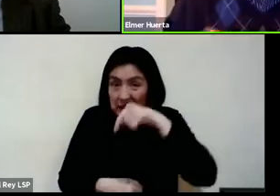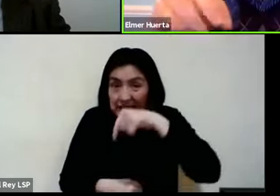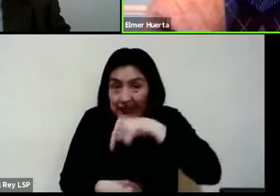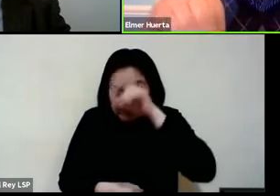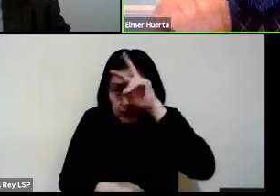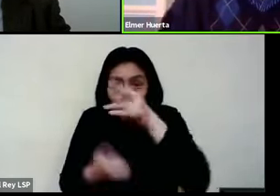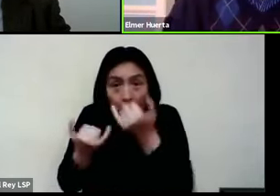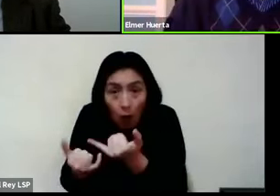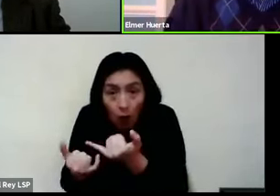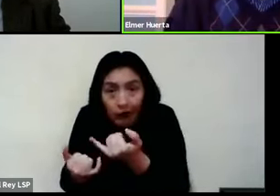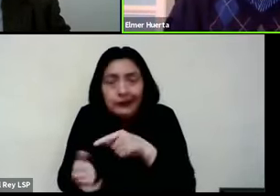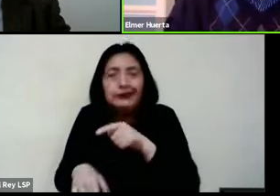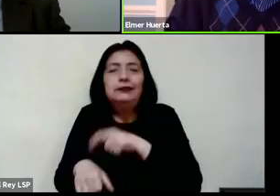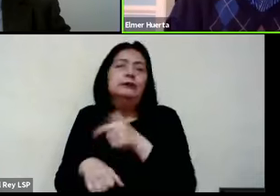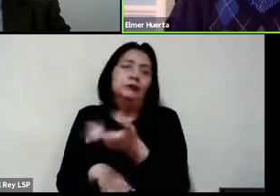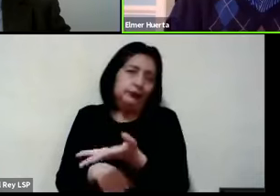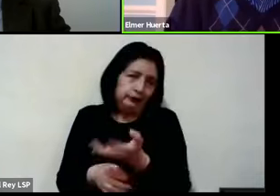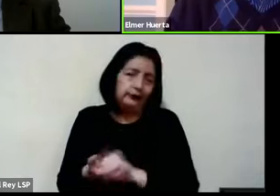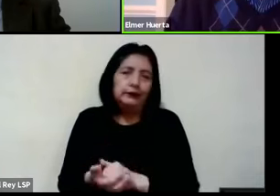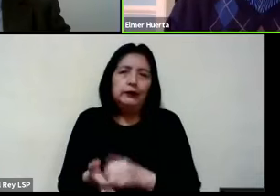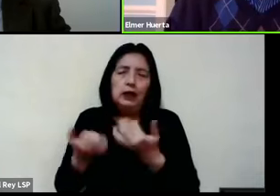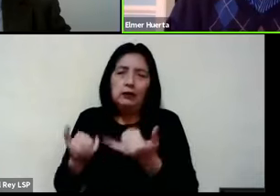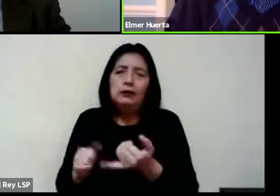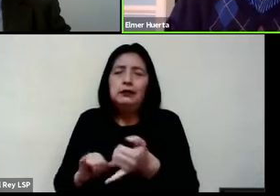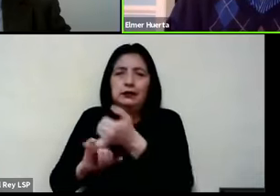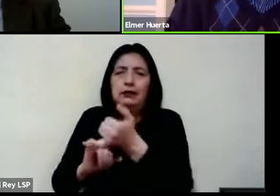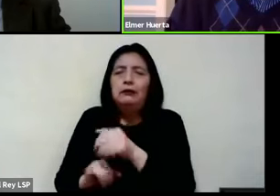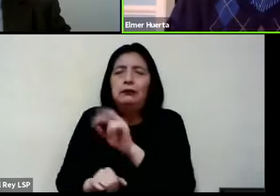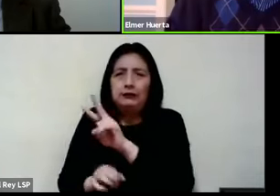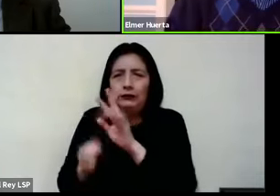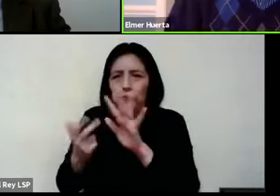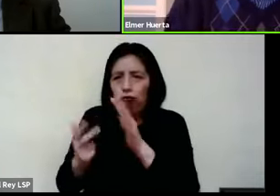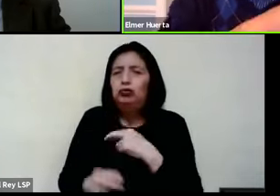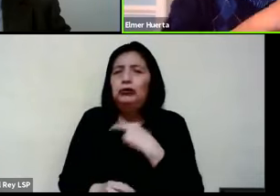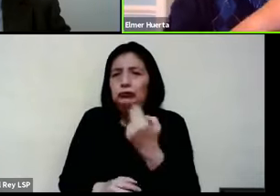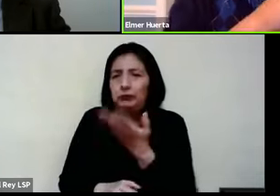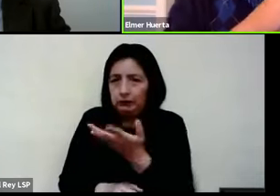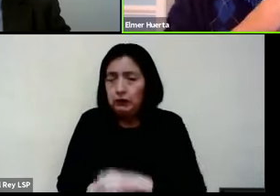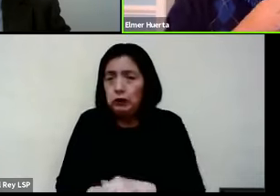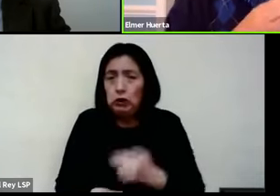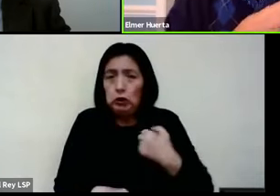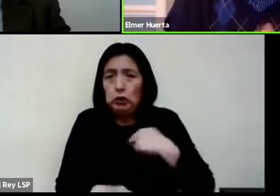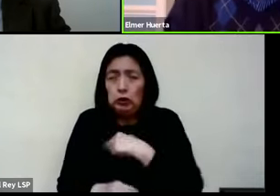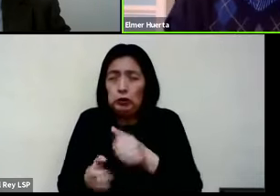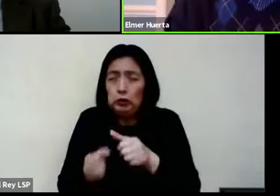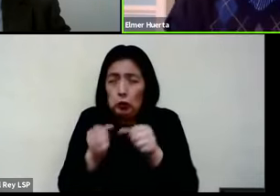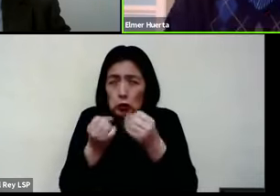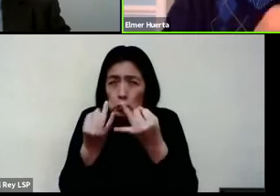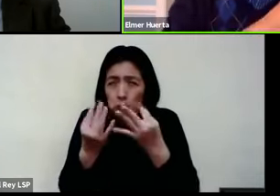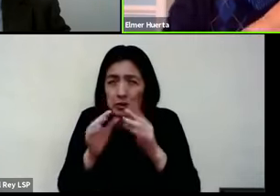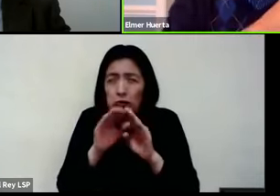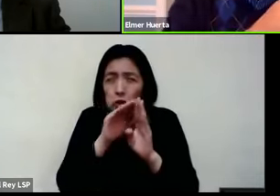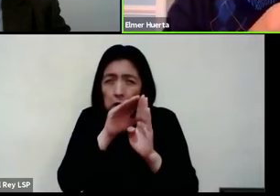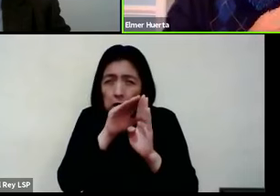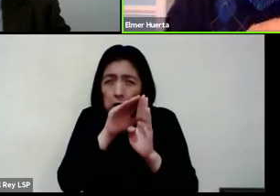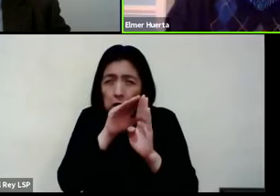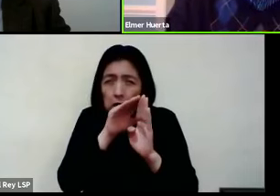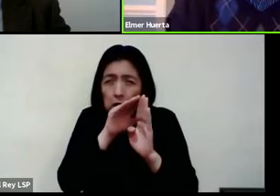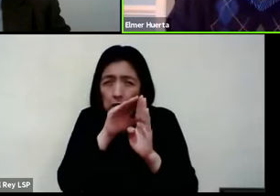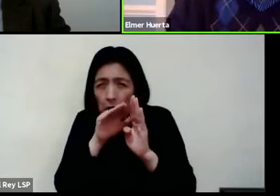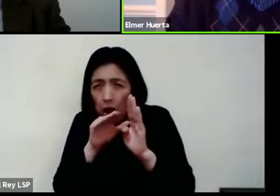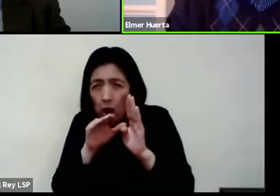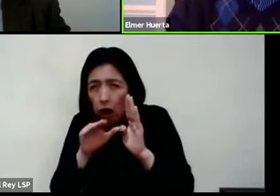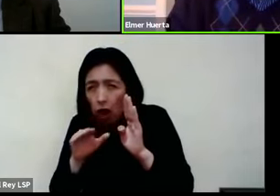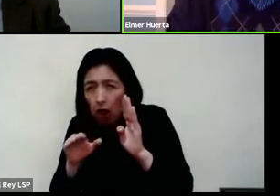momento, en este sábado 28 de noviembre. Estamos con los números bajando, no hemos